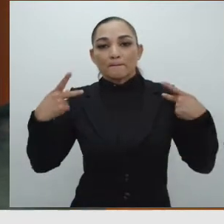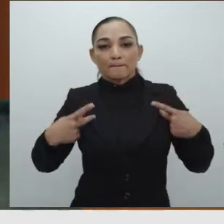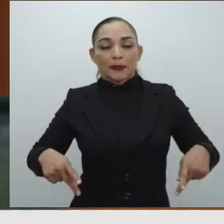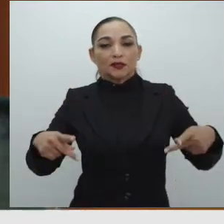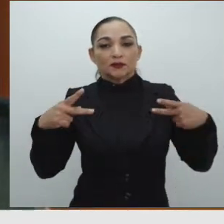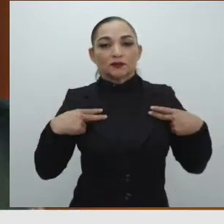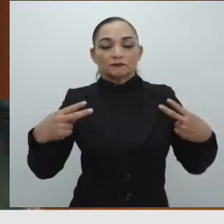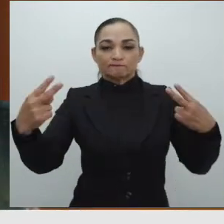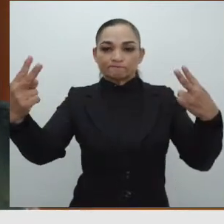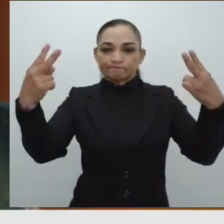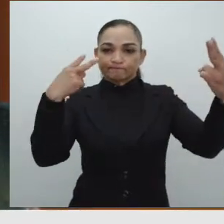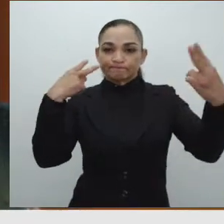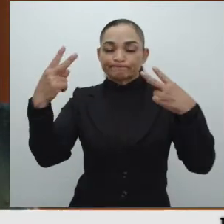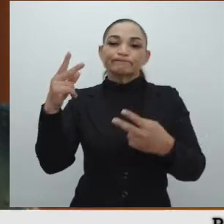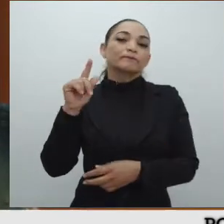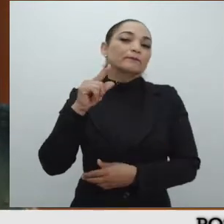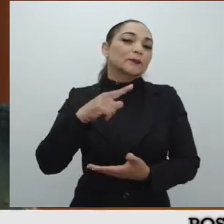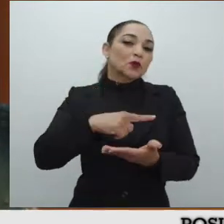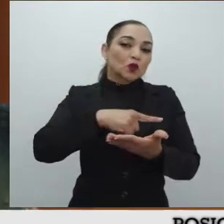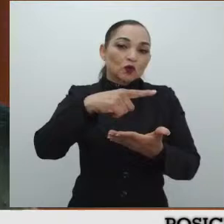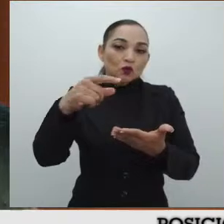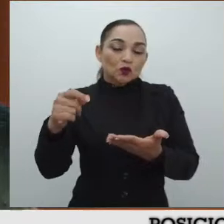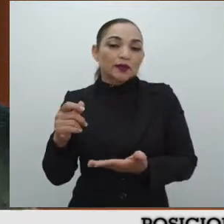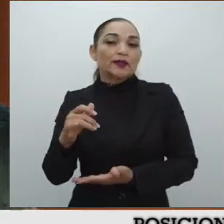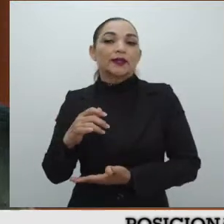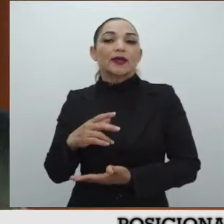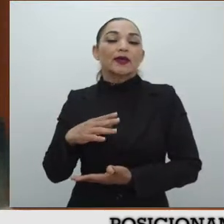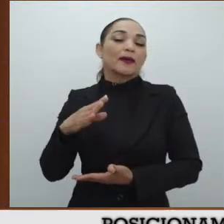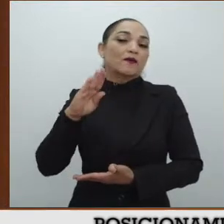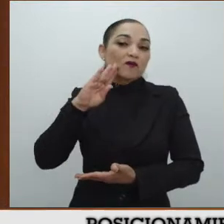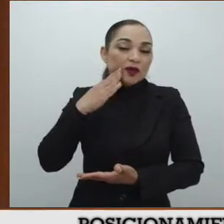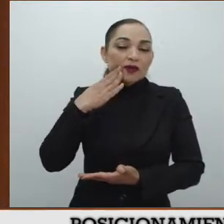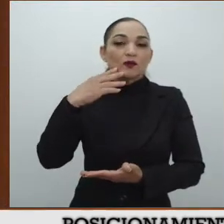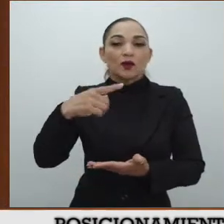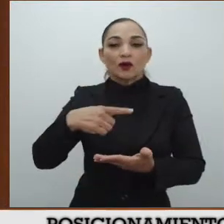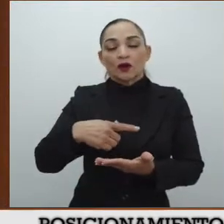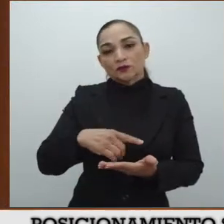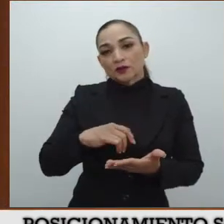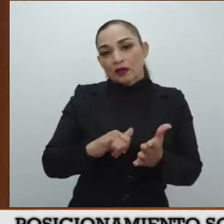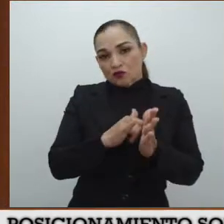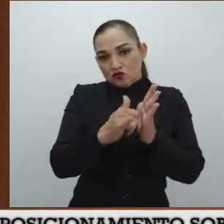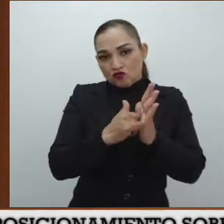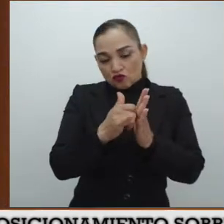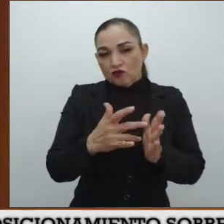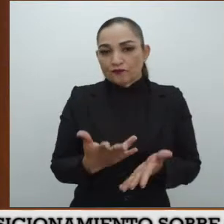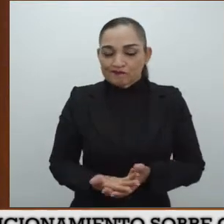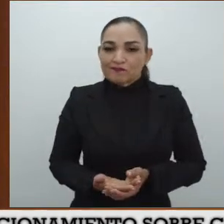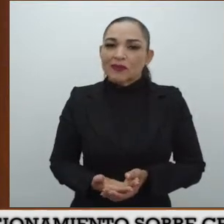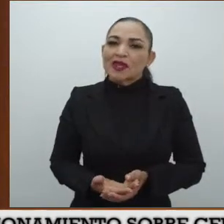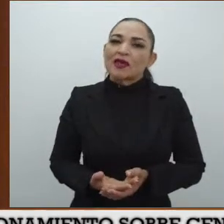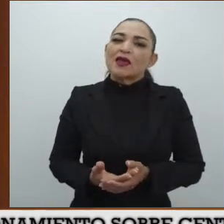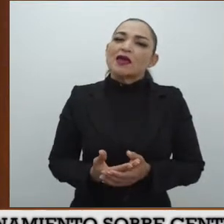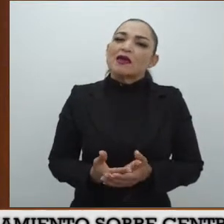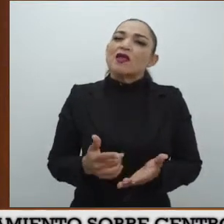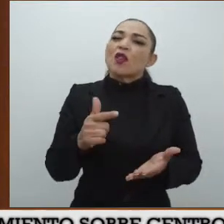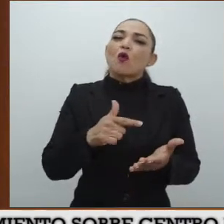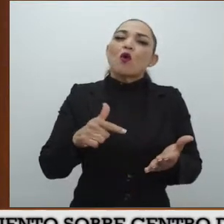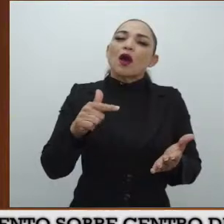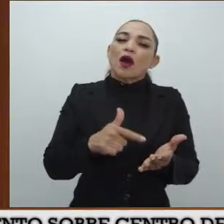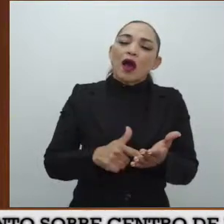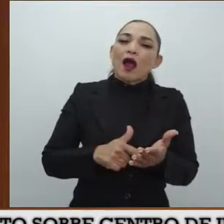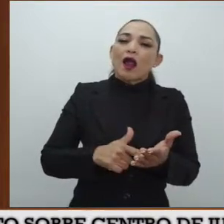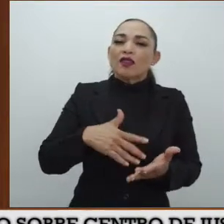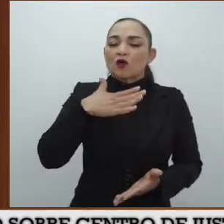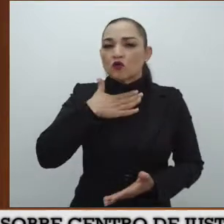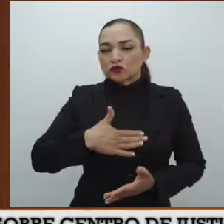nos siguen en redes sociales, buenas tardes. El Centro de Justicia Penal es un proyecto añorado por